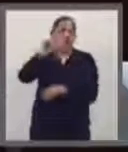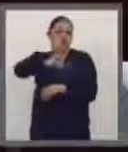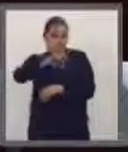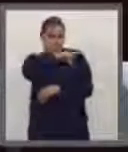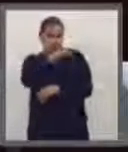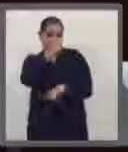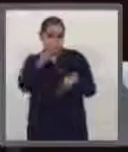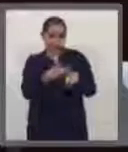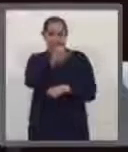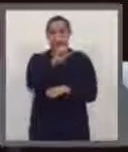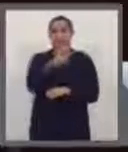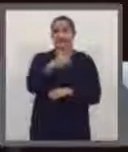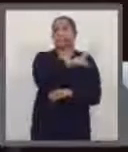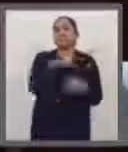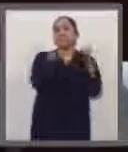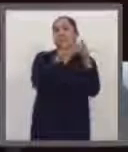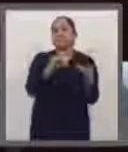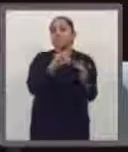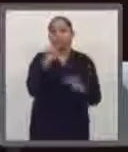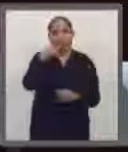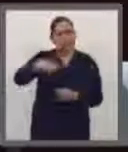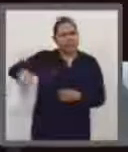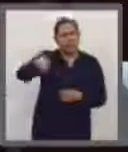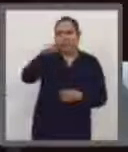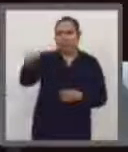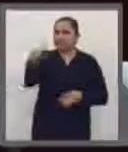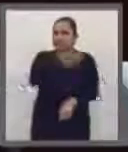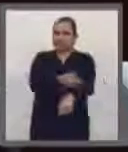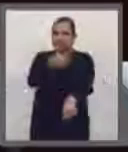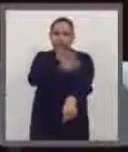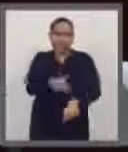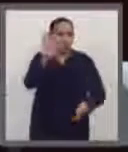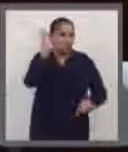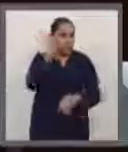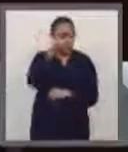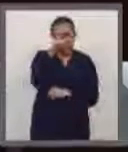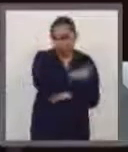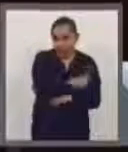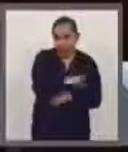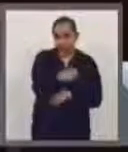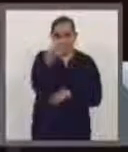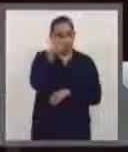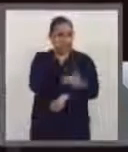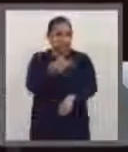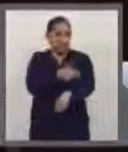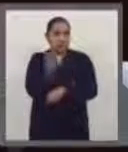Nuño, cuenta con procedimientos tediosos, largos e ineficientes.